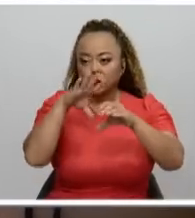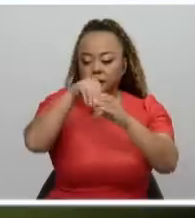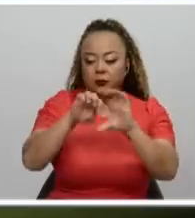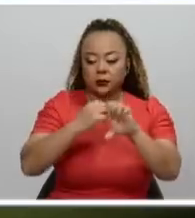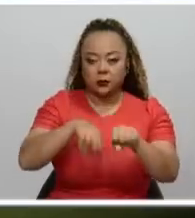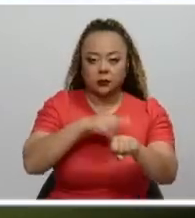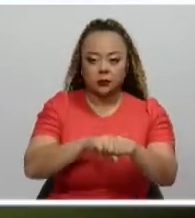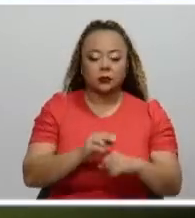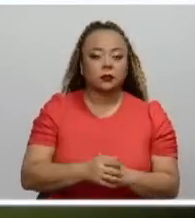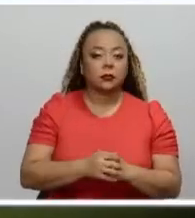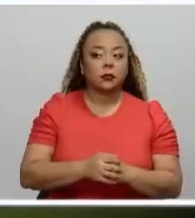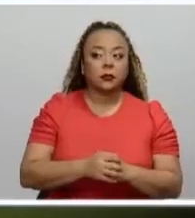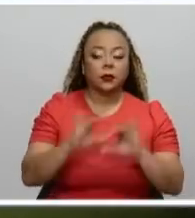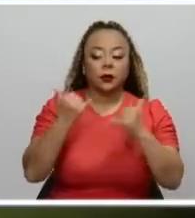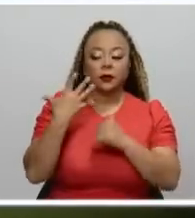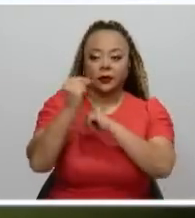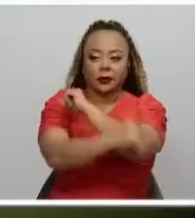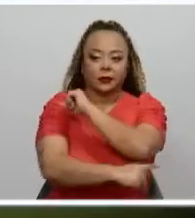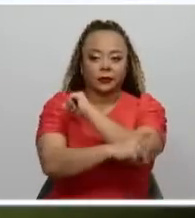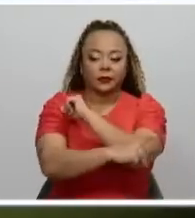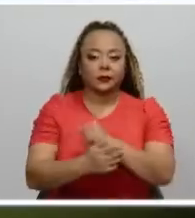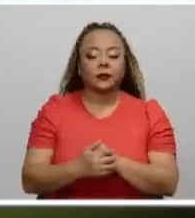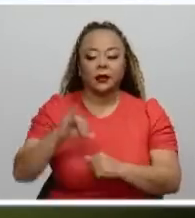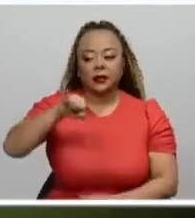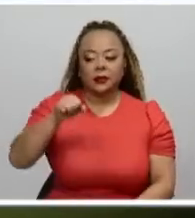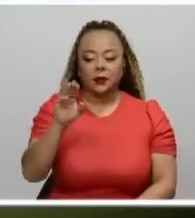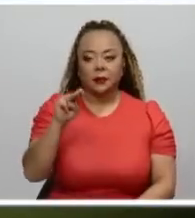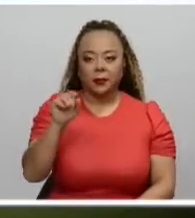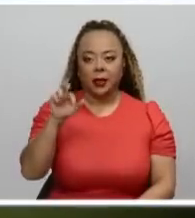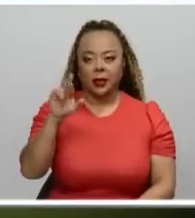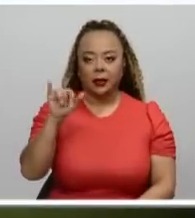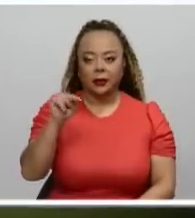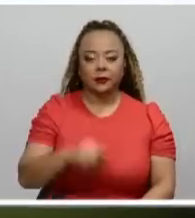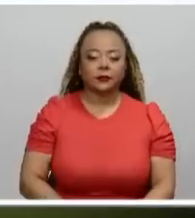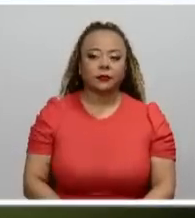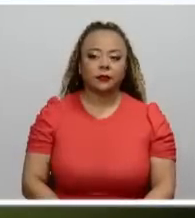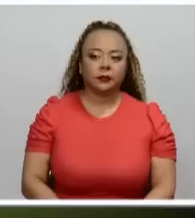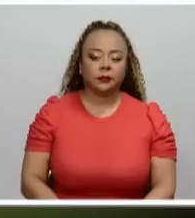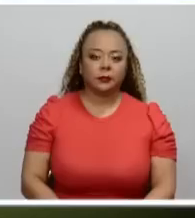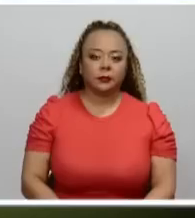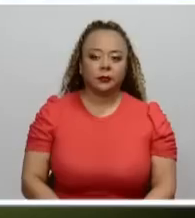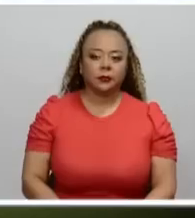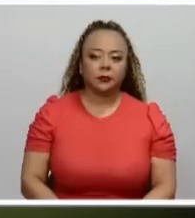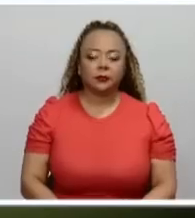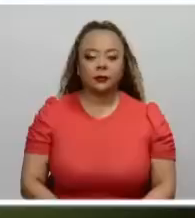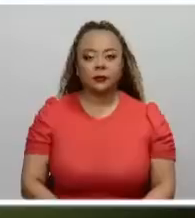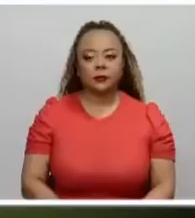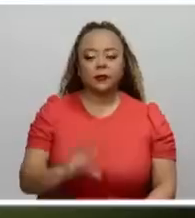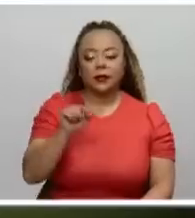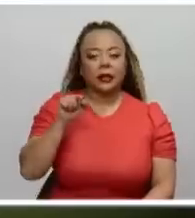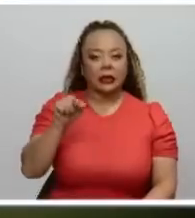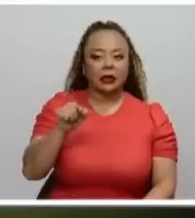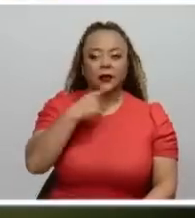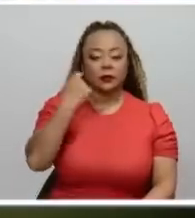nacional de los legionarios a mí me llama mucho la atención Jimmy Marín Jimmy estaba ustedes me entenderán como perdido en Rusia